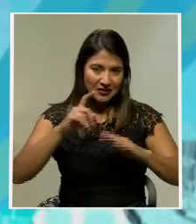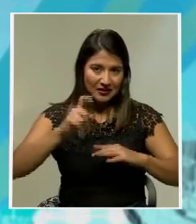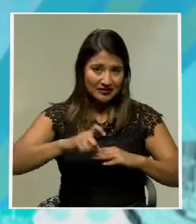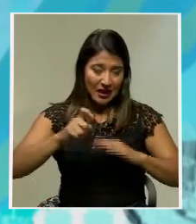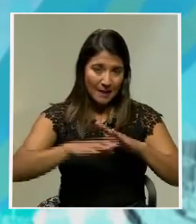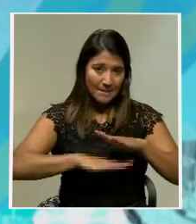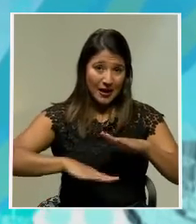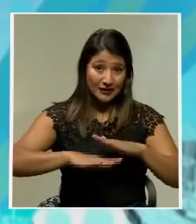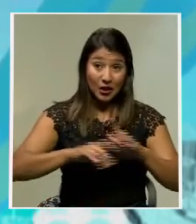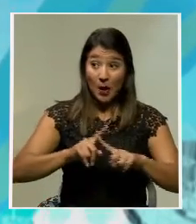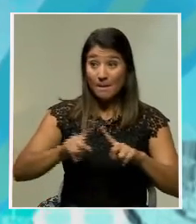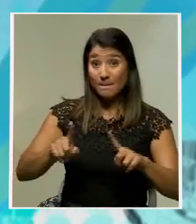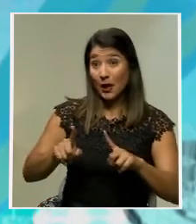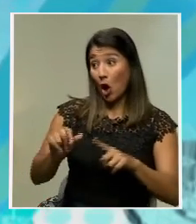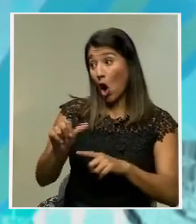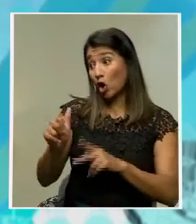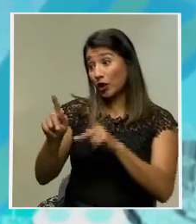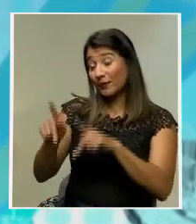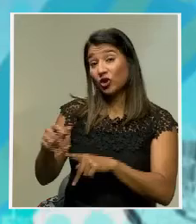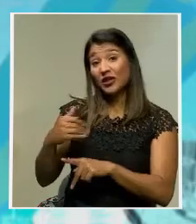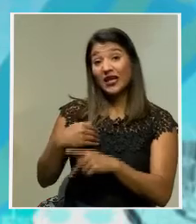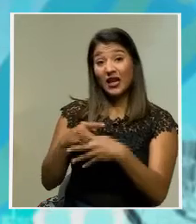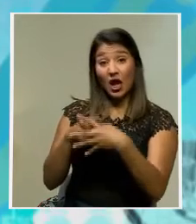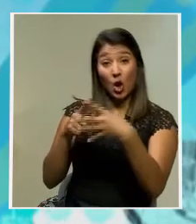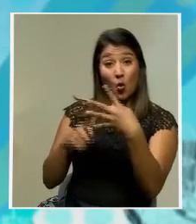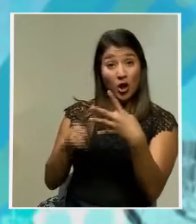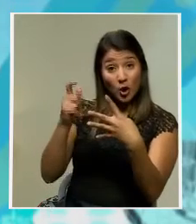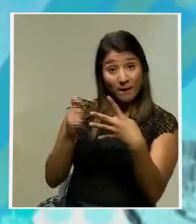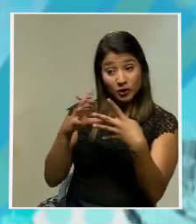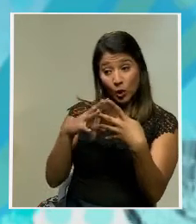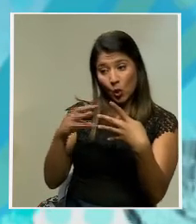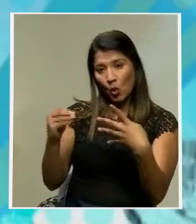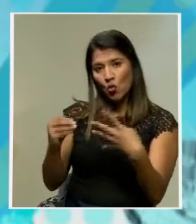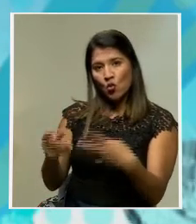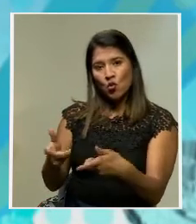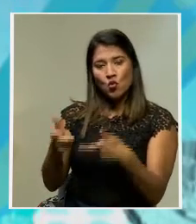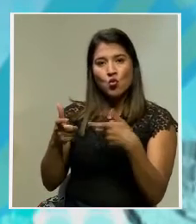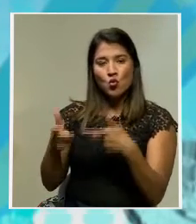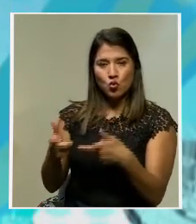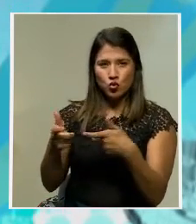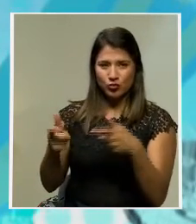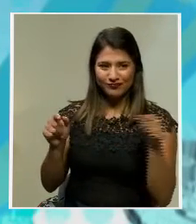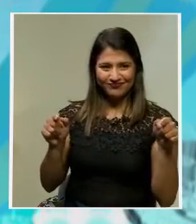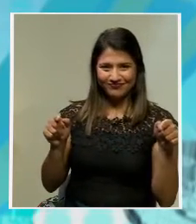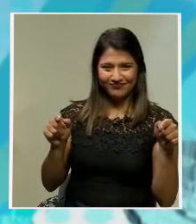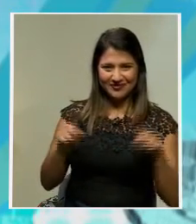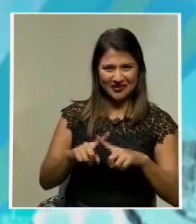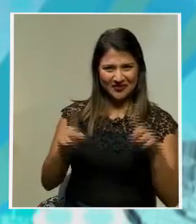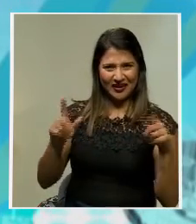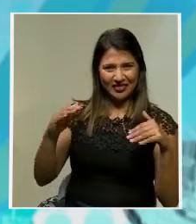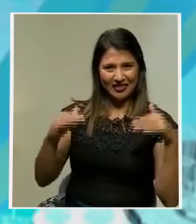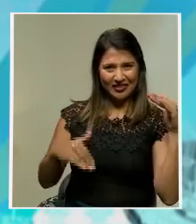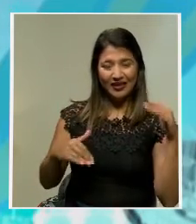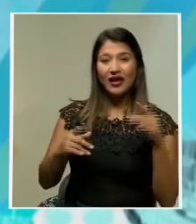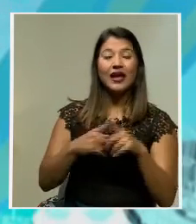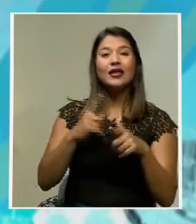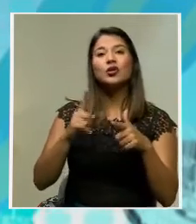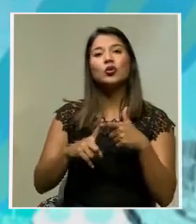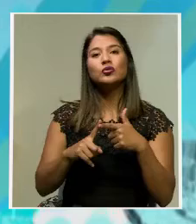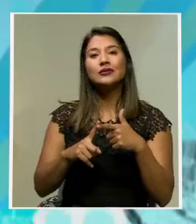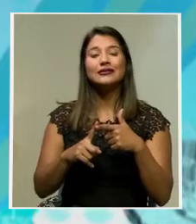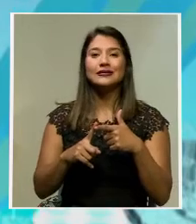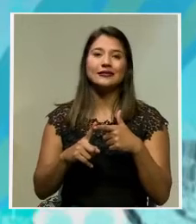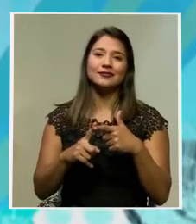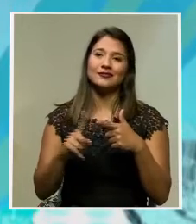recibiendo 4 pensiones de unas sumas millonarias que, como decíamos e insisto, no se corresponden a